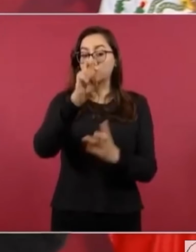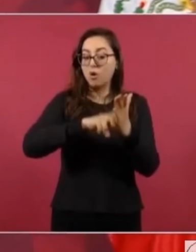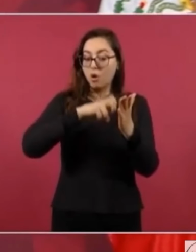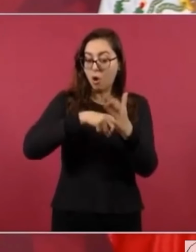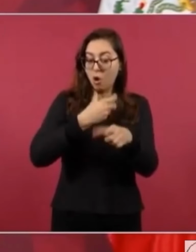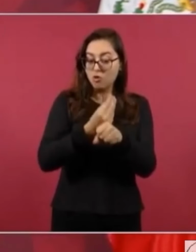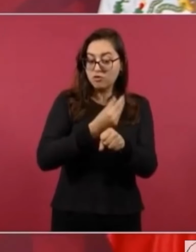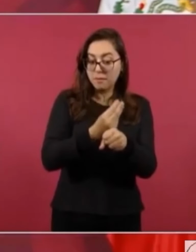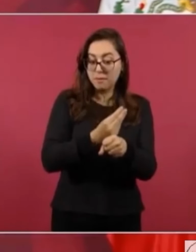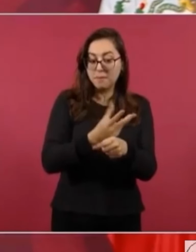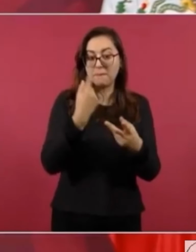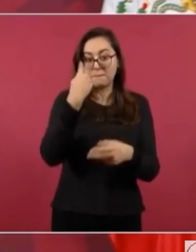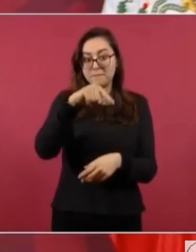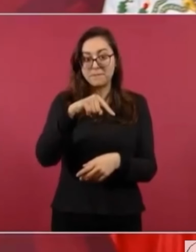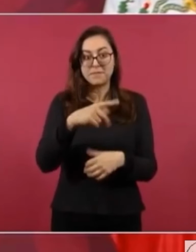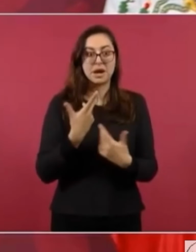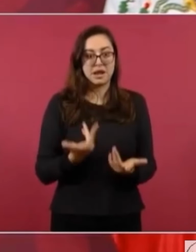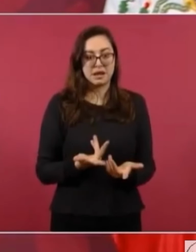para que no costara